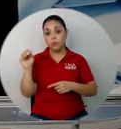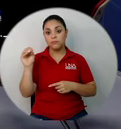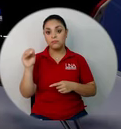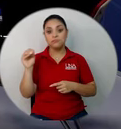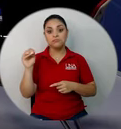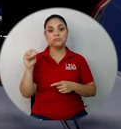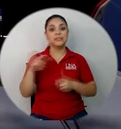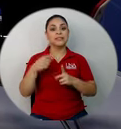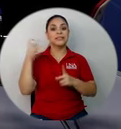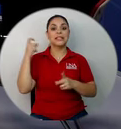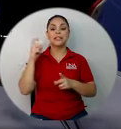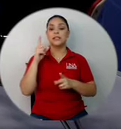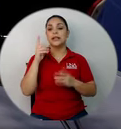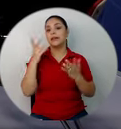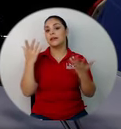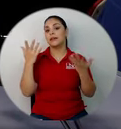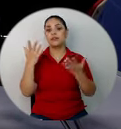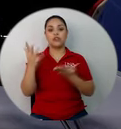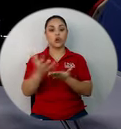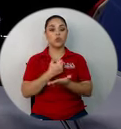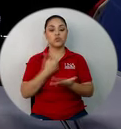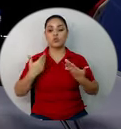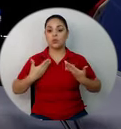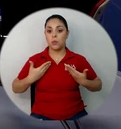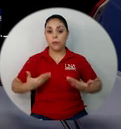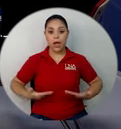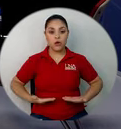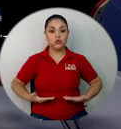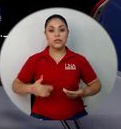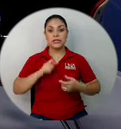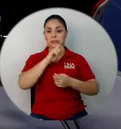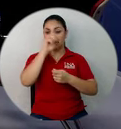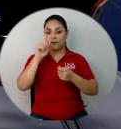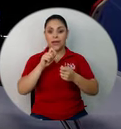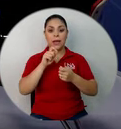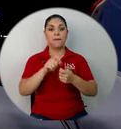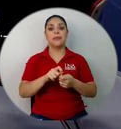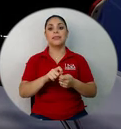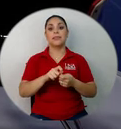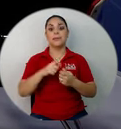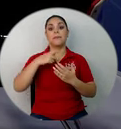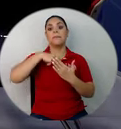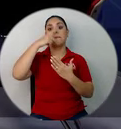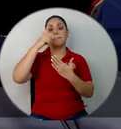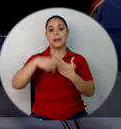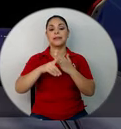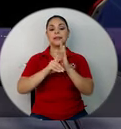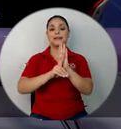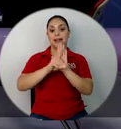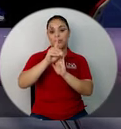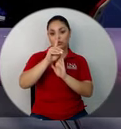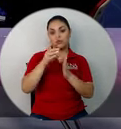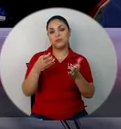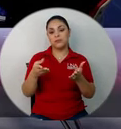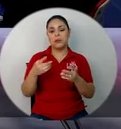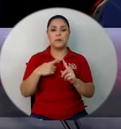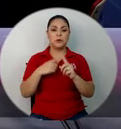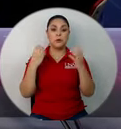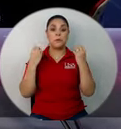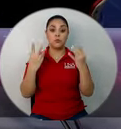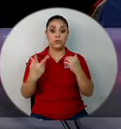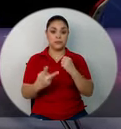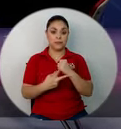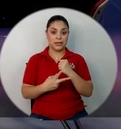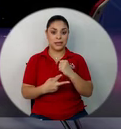incluso desde un área de recursos humanos, específicamente a través de un plan de desarrollo, se me esté planteando.